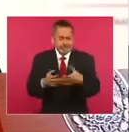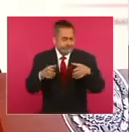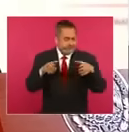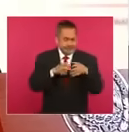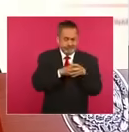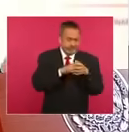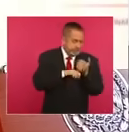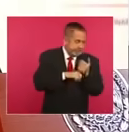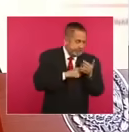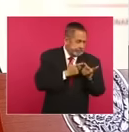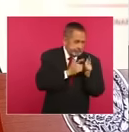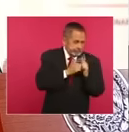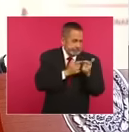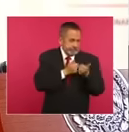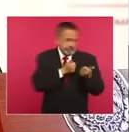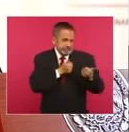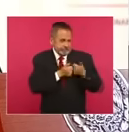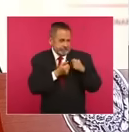al final